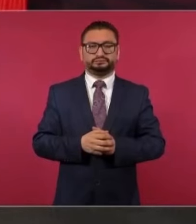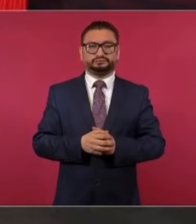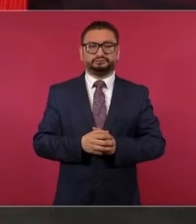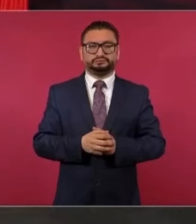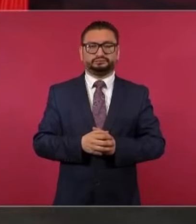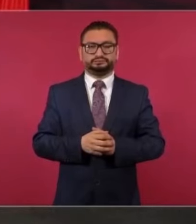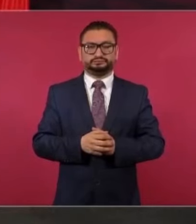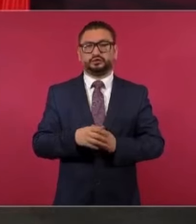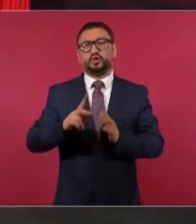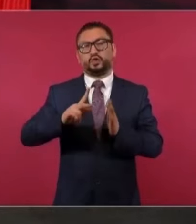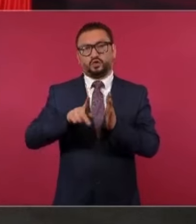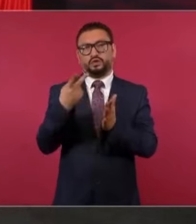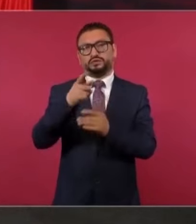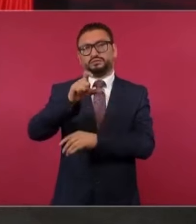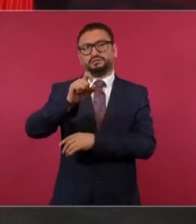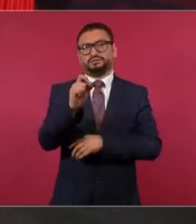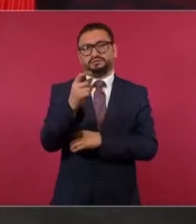pues otras 24 horas.